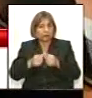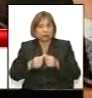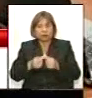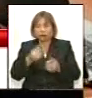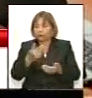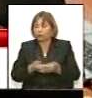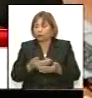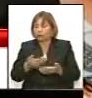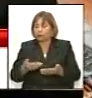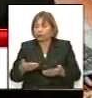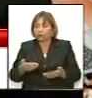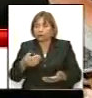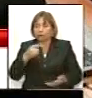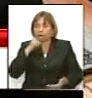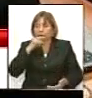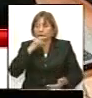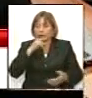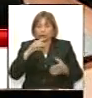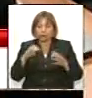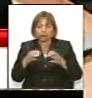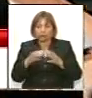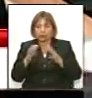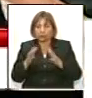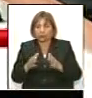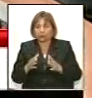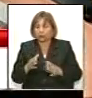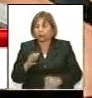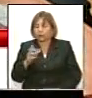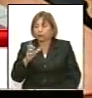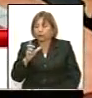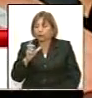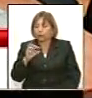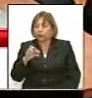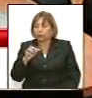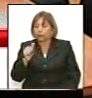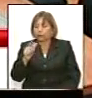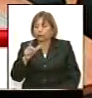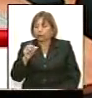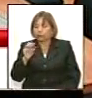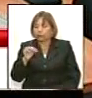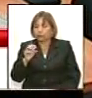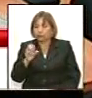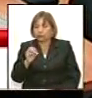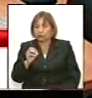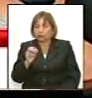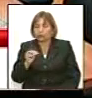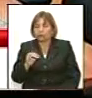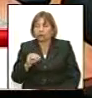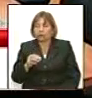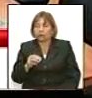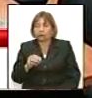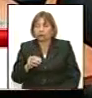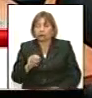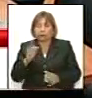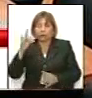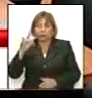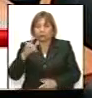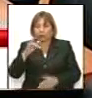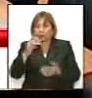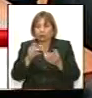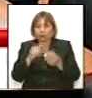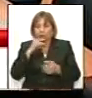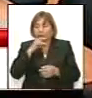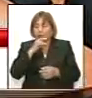casos de la señora congresista Paloma Noceda, en el caso de la señora tripulante de vuelo